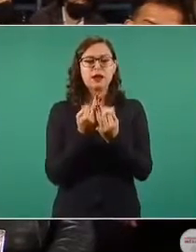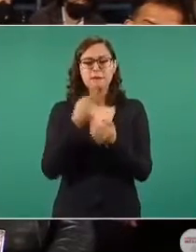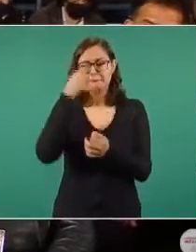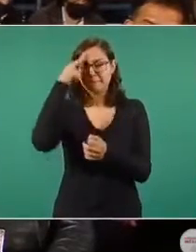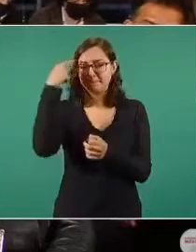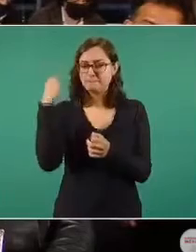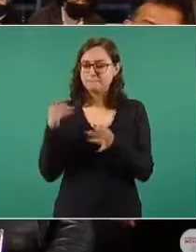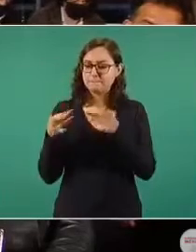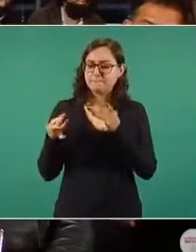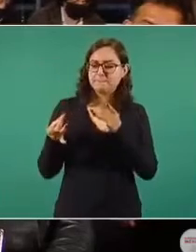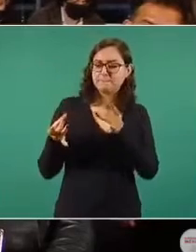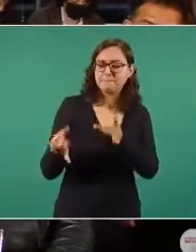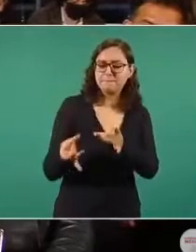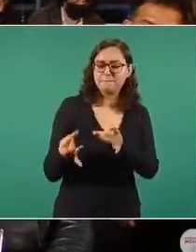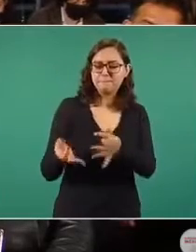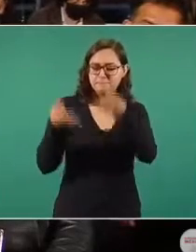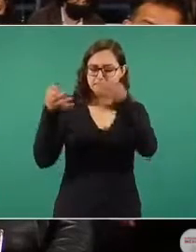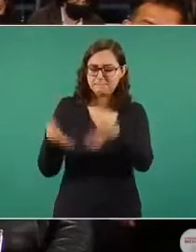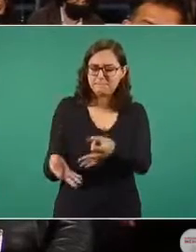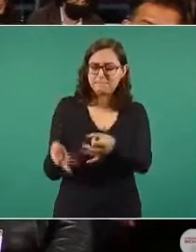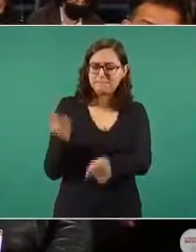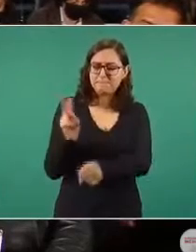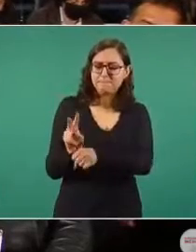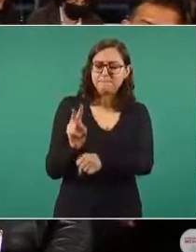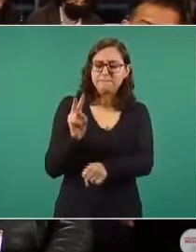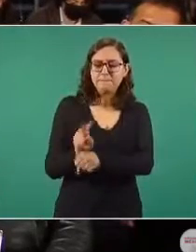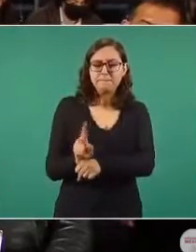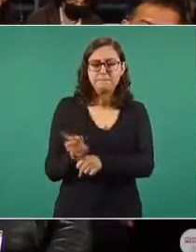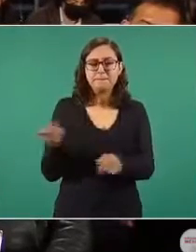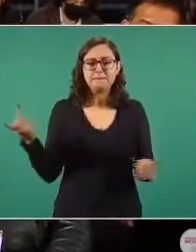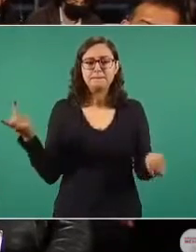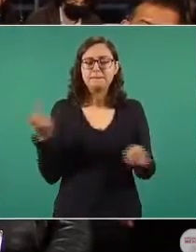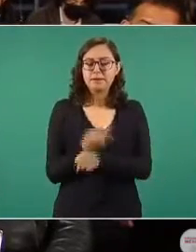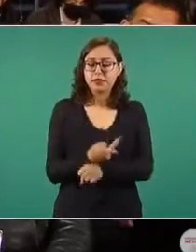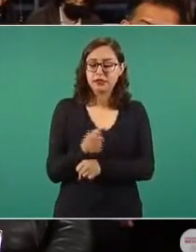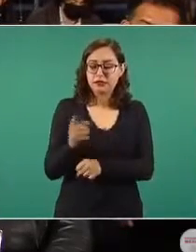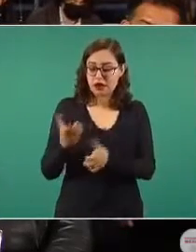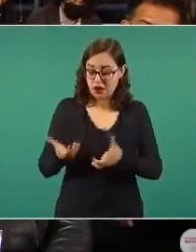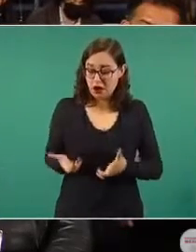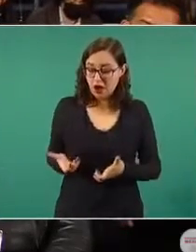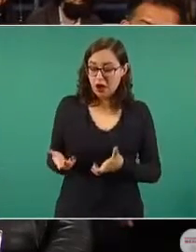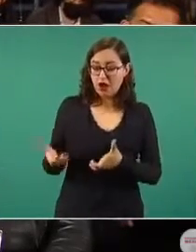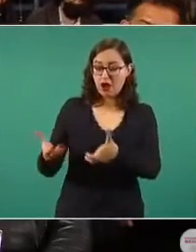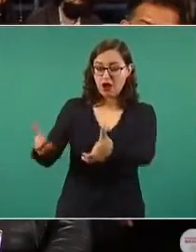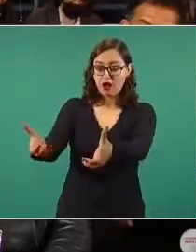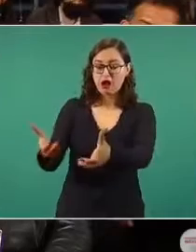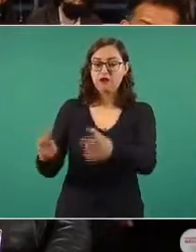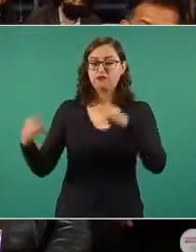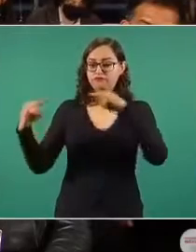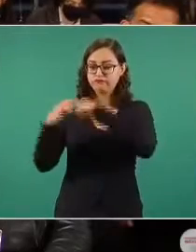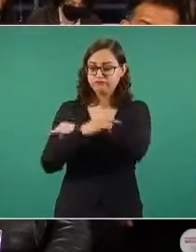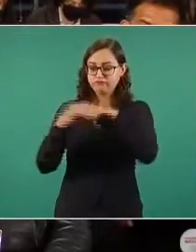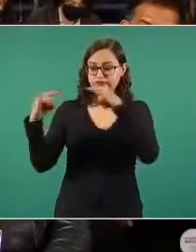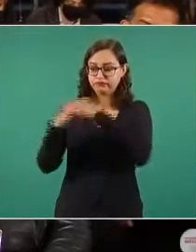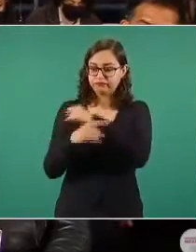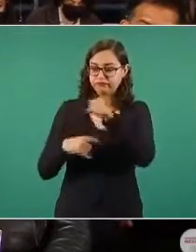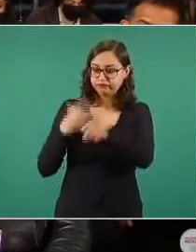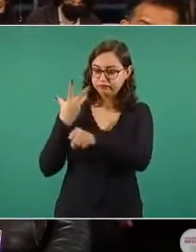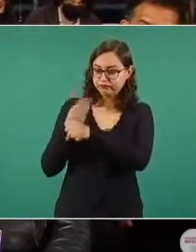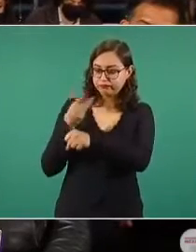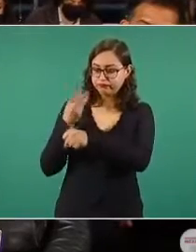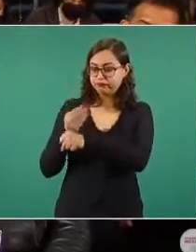el mantenimiento de carreteras y la supervisión de ese mantenimiento, que se los dan a empresas